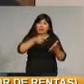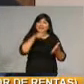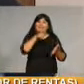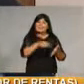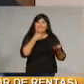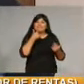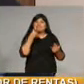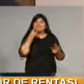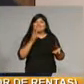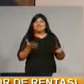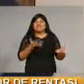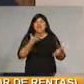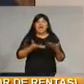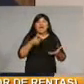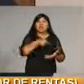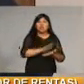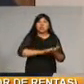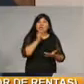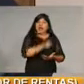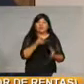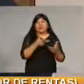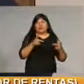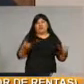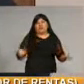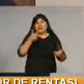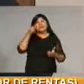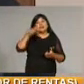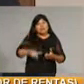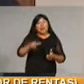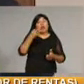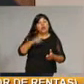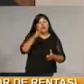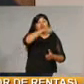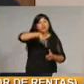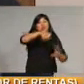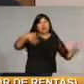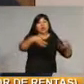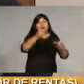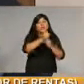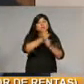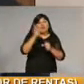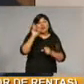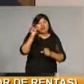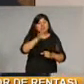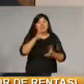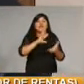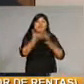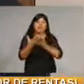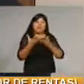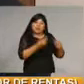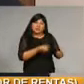de que él tiene todo el derecho a defenderse y hacer las exposiciones que crea necesario como sal para salvaguardar su